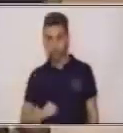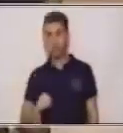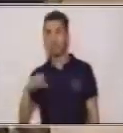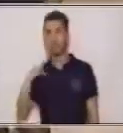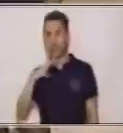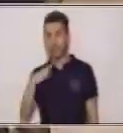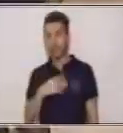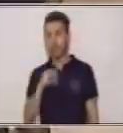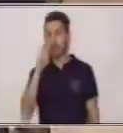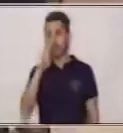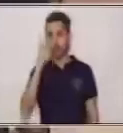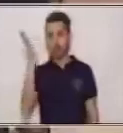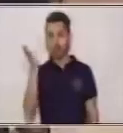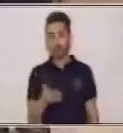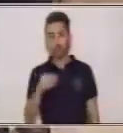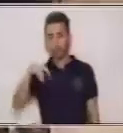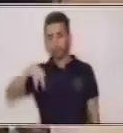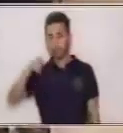medios.